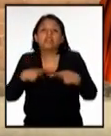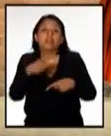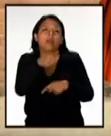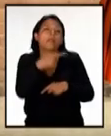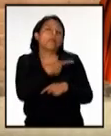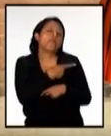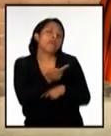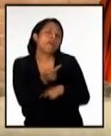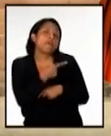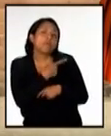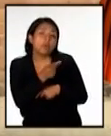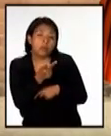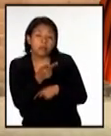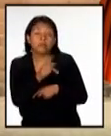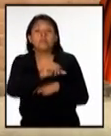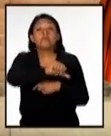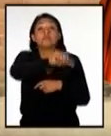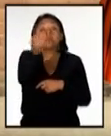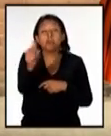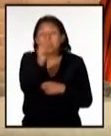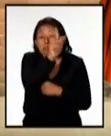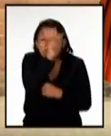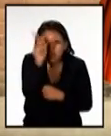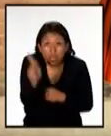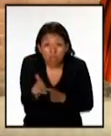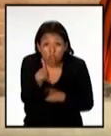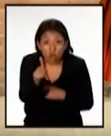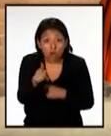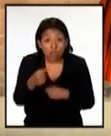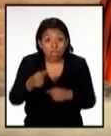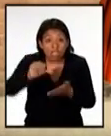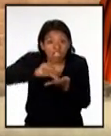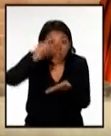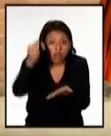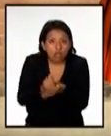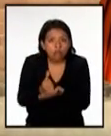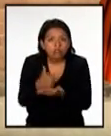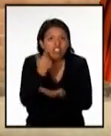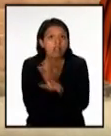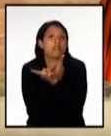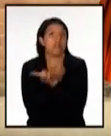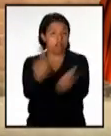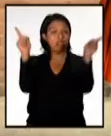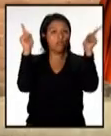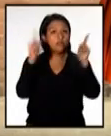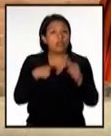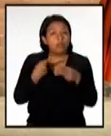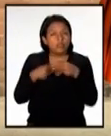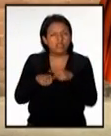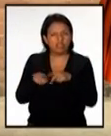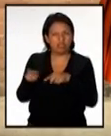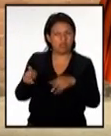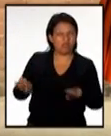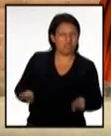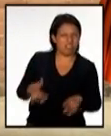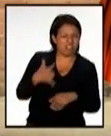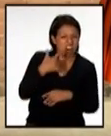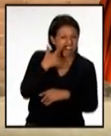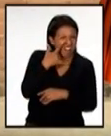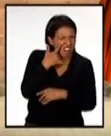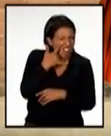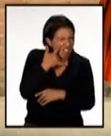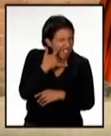de todo mundo. Y si de esto no fuera suficiente, se me emanciparon los enanos. Empezaron a comportarse de